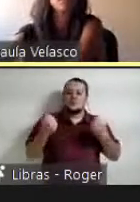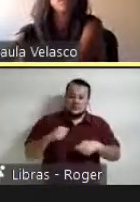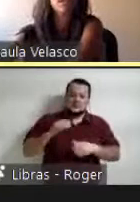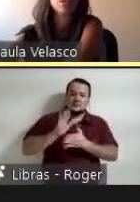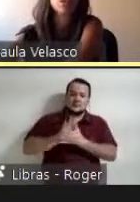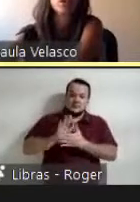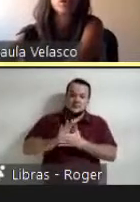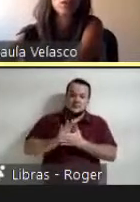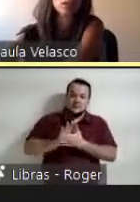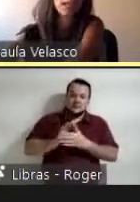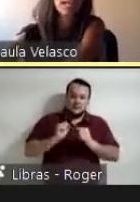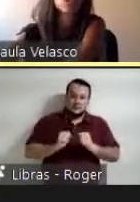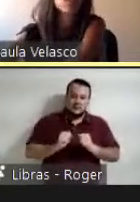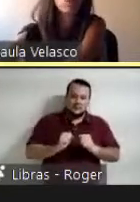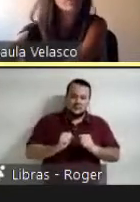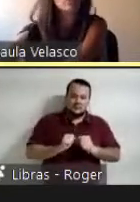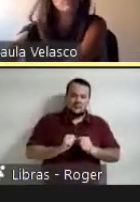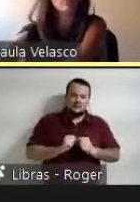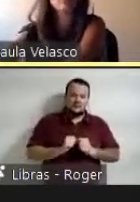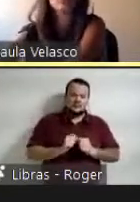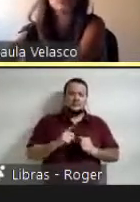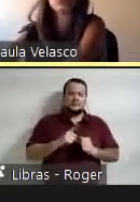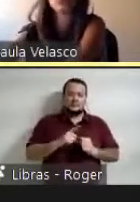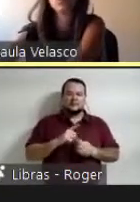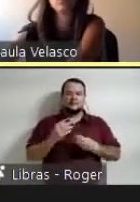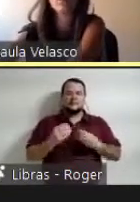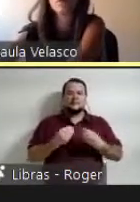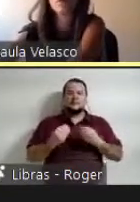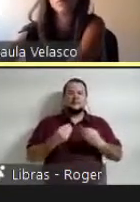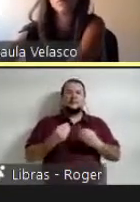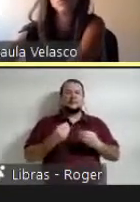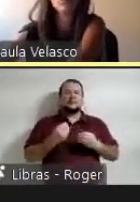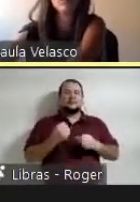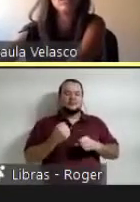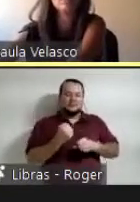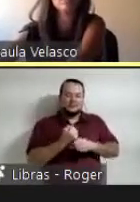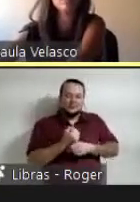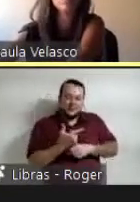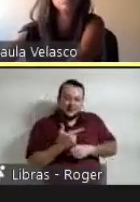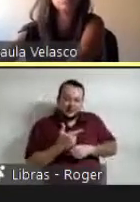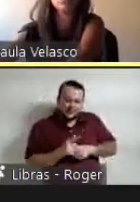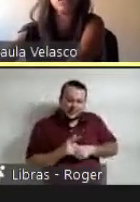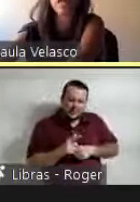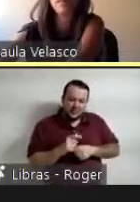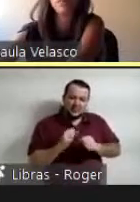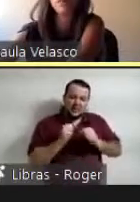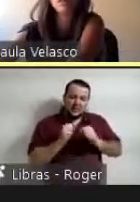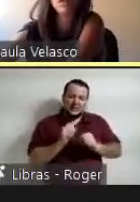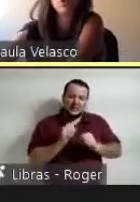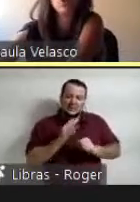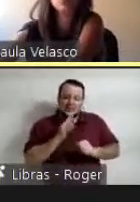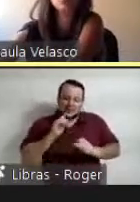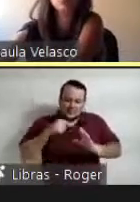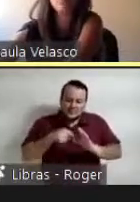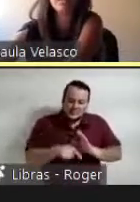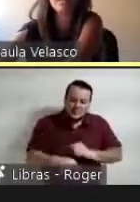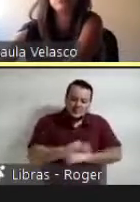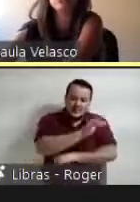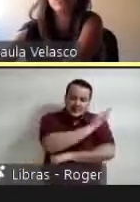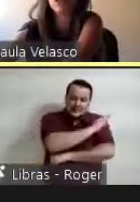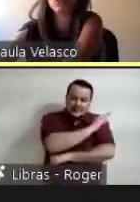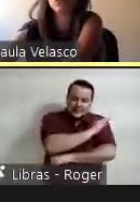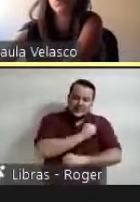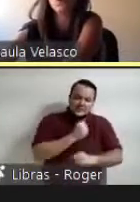de hecho estos detalles expuestos permiten un conocimiento más profundo sobre las técnicas de construcción de la época e incluso su